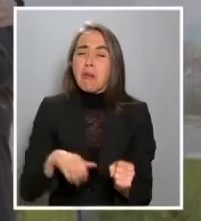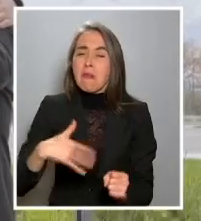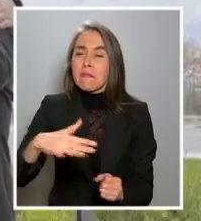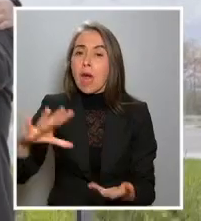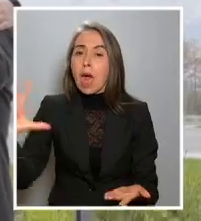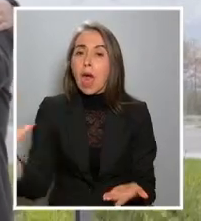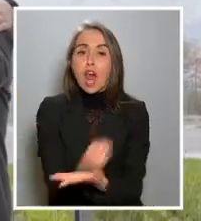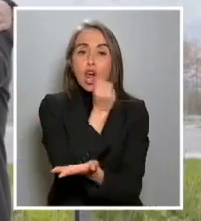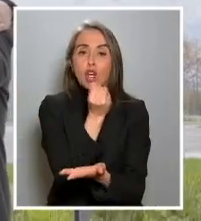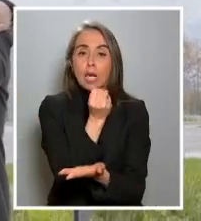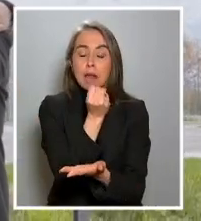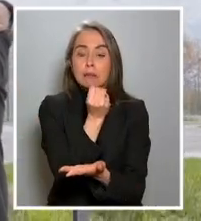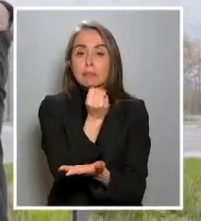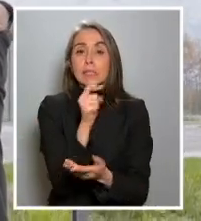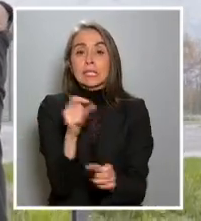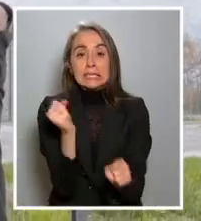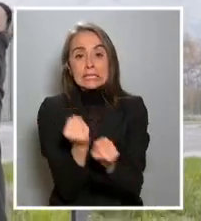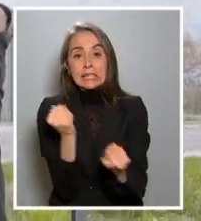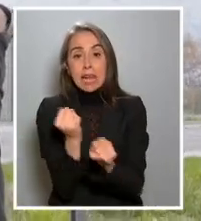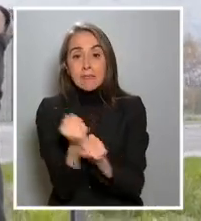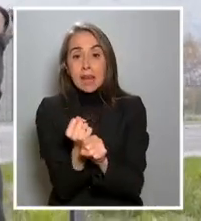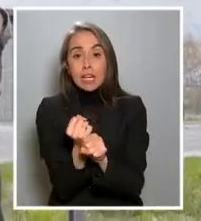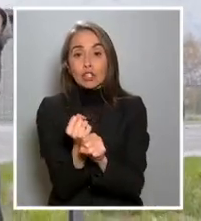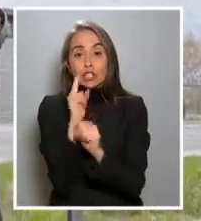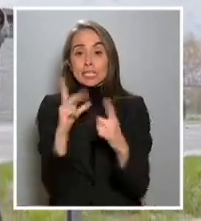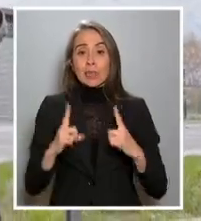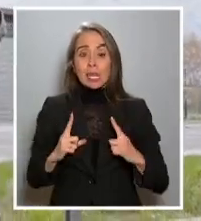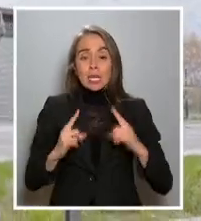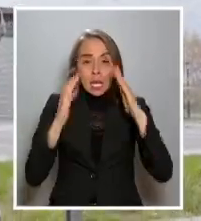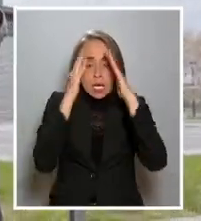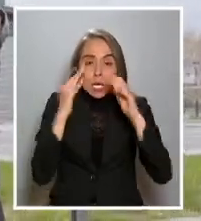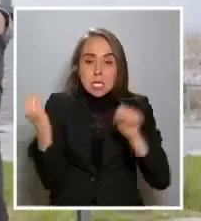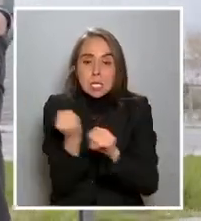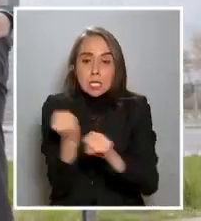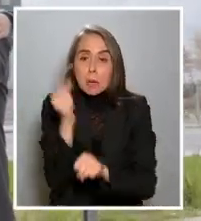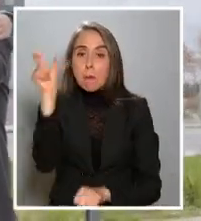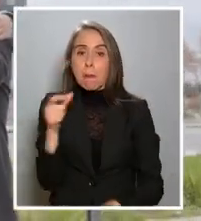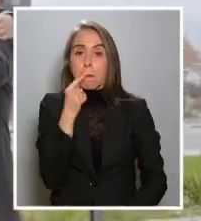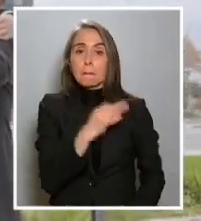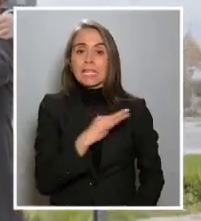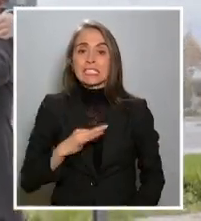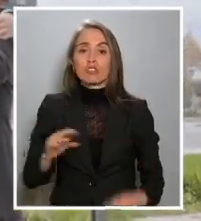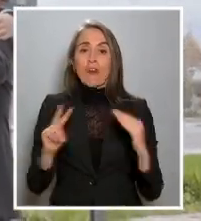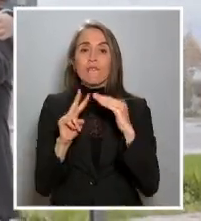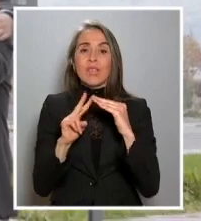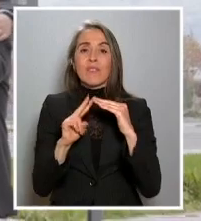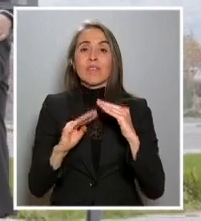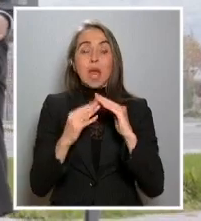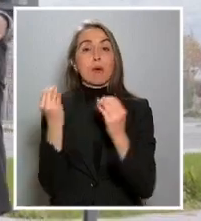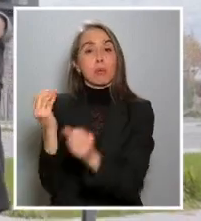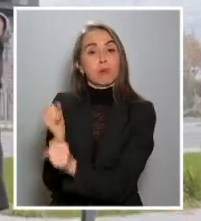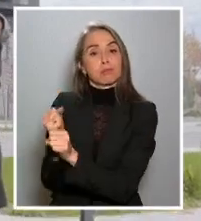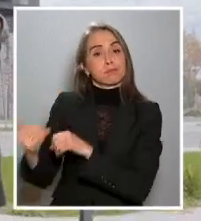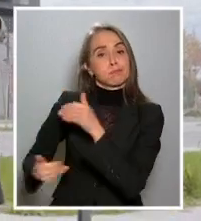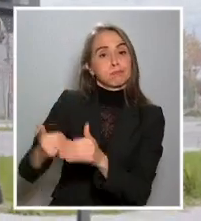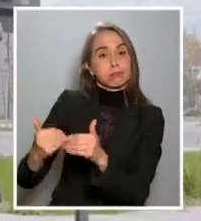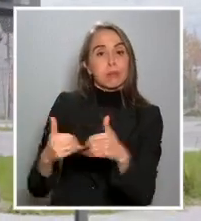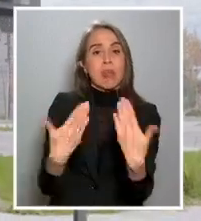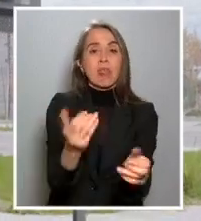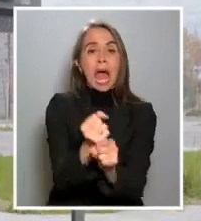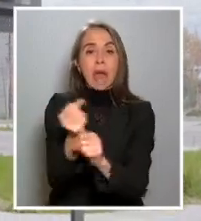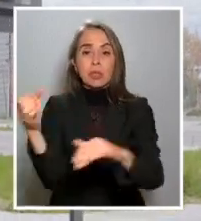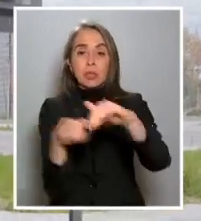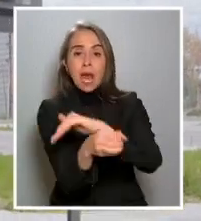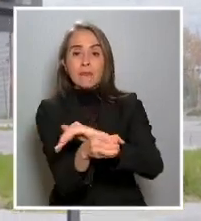lograr. Es una labor a la que se ha dedicado sin descanso el ministro de Vivienda y Urbanismo, en un proceso virtuoso que genera empleo